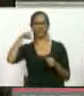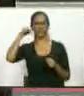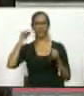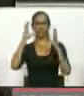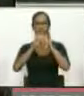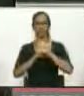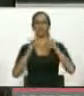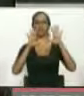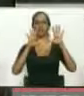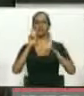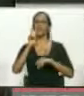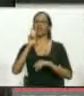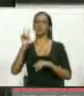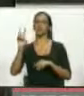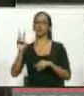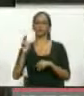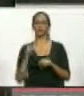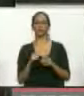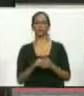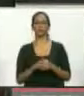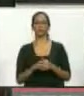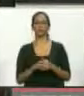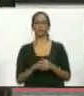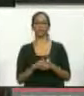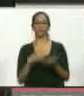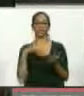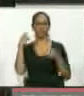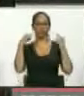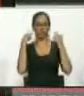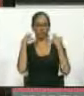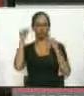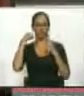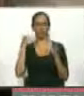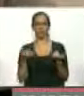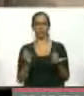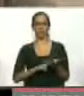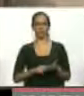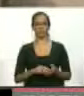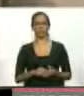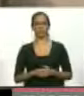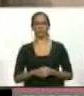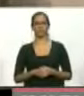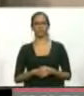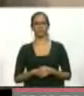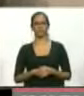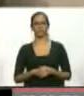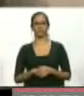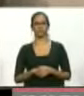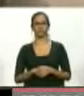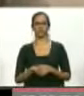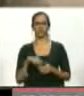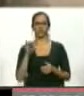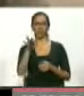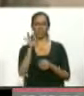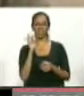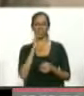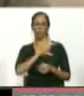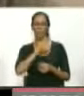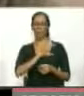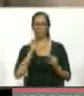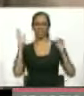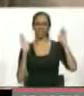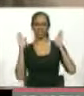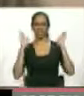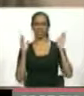noche 10 y 22 a propósito de esta locura dejamos el vídeo ya regresamos lo de la designación del comité por la mente una